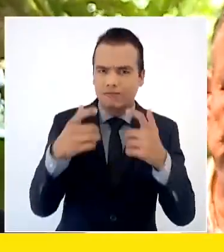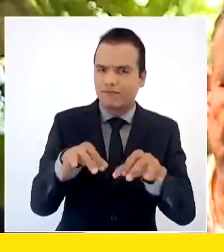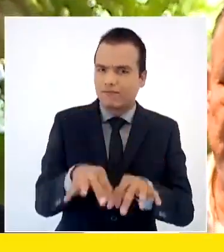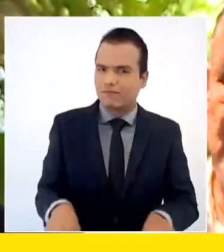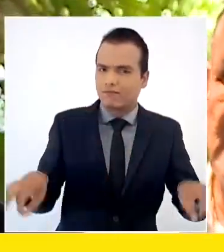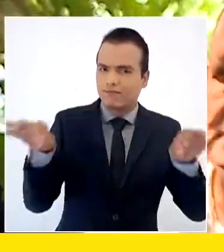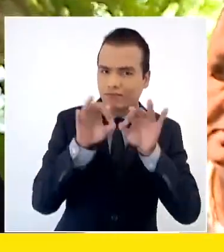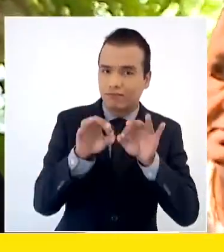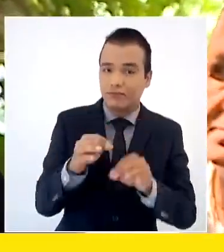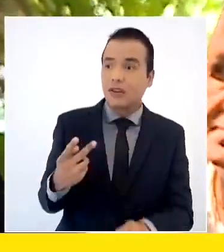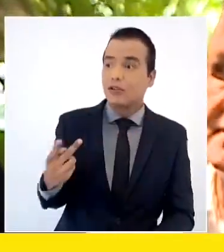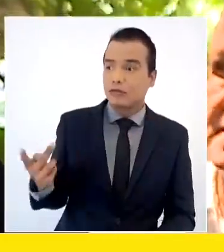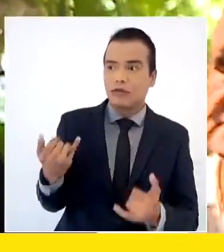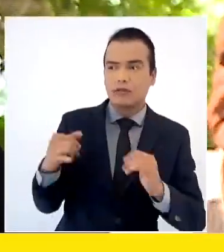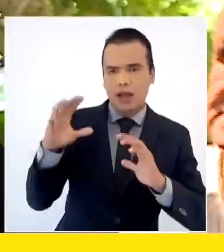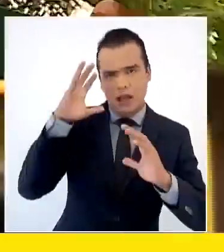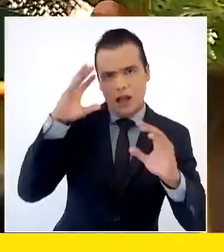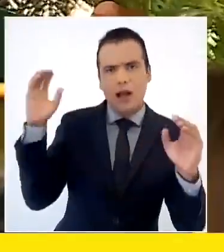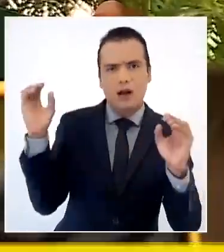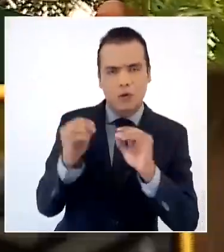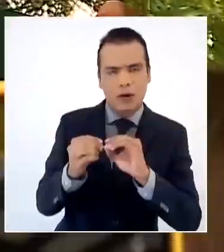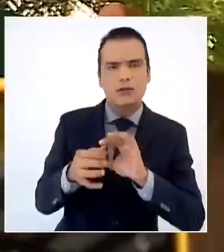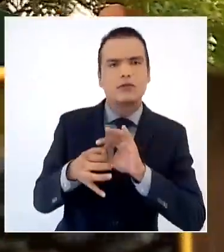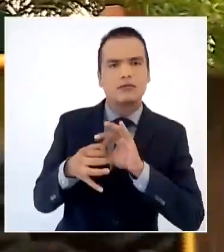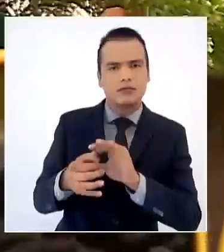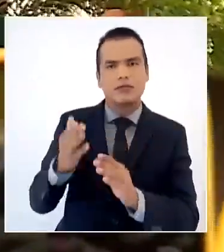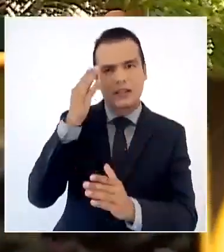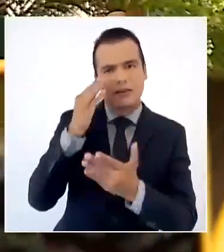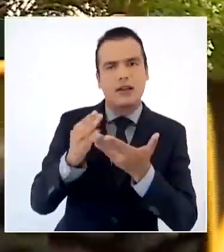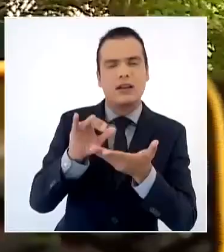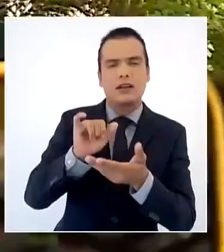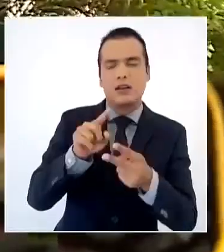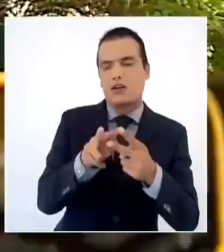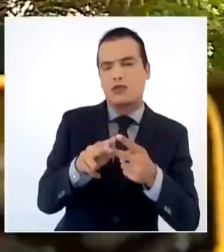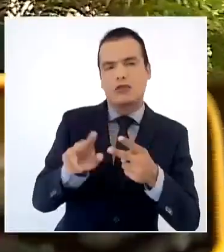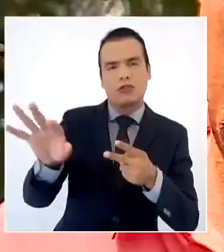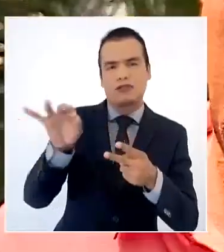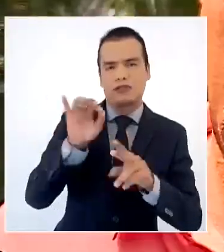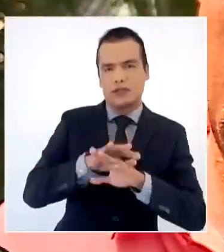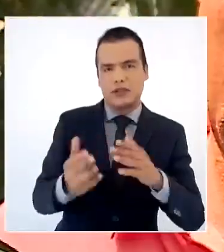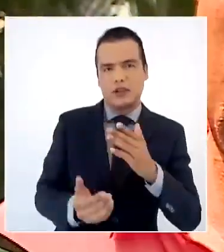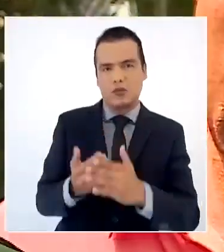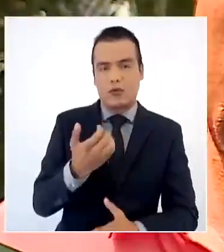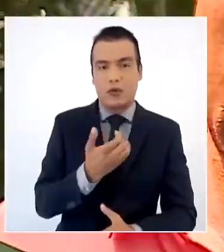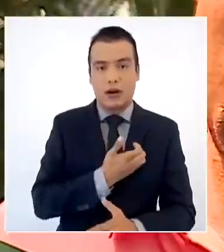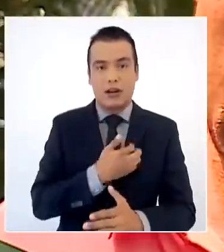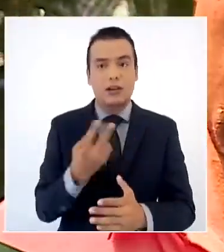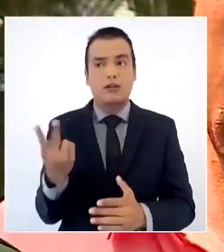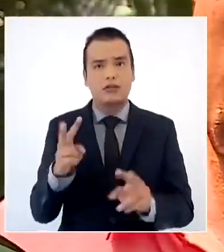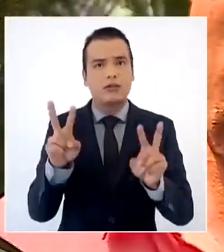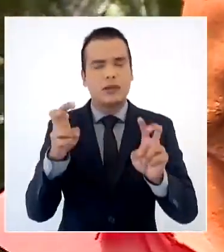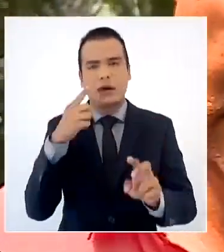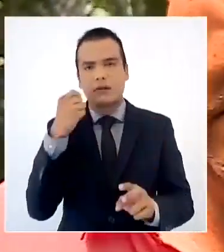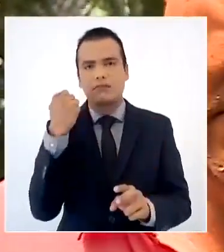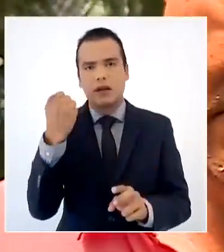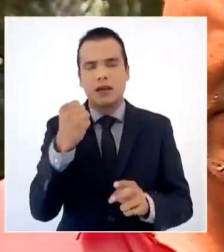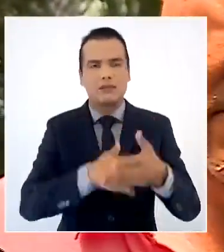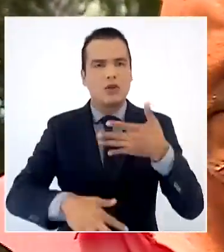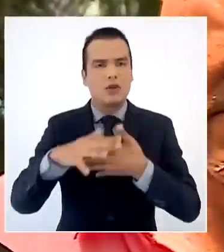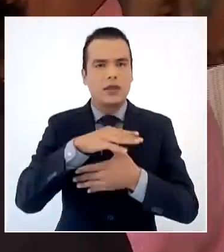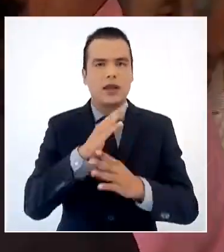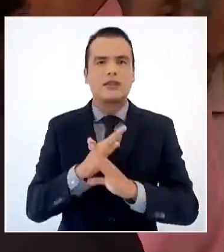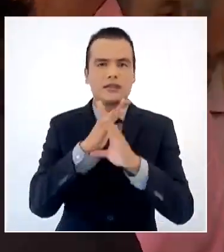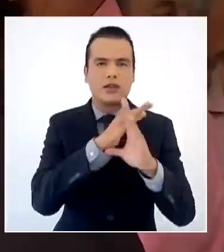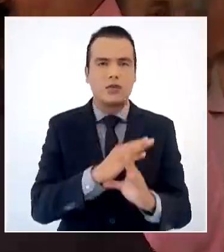hay un acuerdo que aquí saldrá el próximo alcalde de temas como la seguridad son afines a ambos candidatos por eso se espera que en los próximos días se